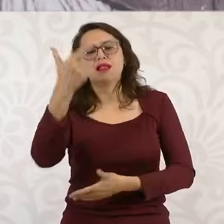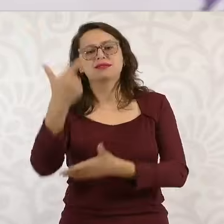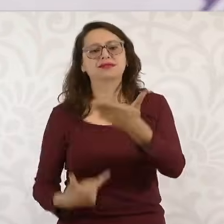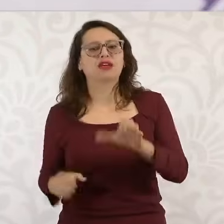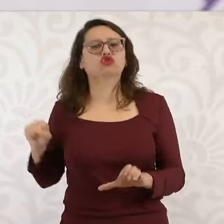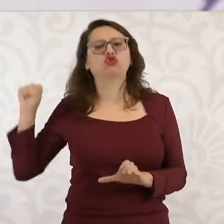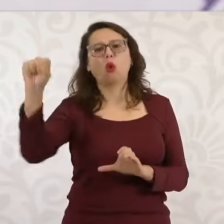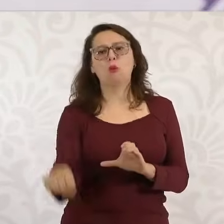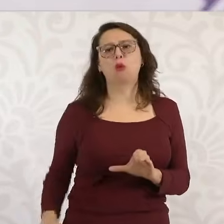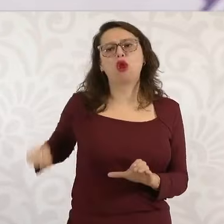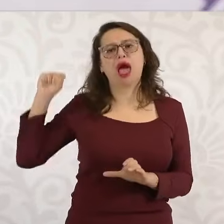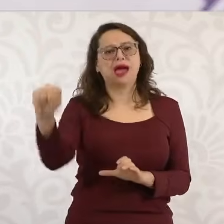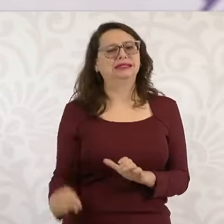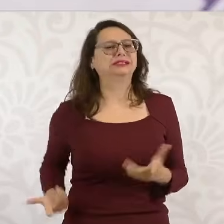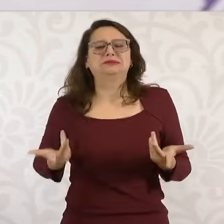Entonces,